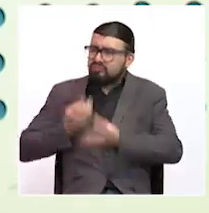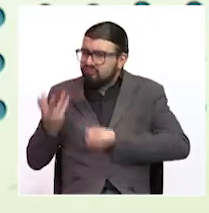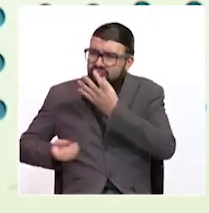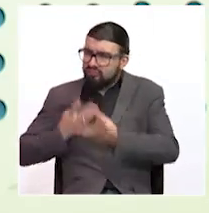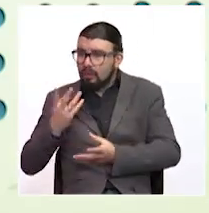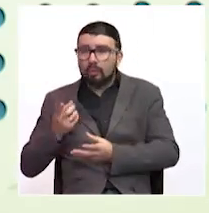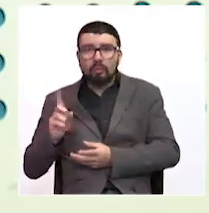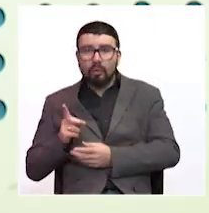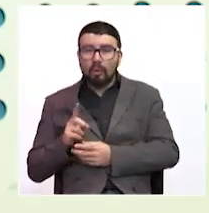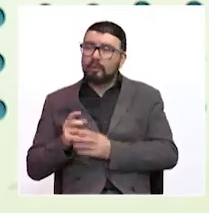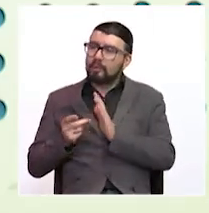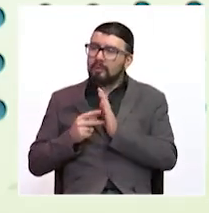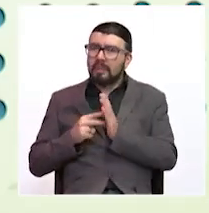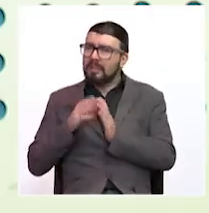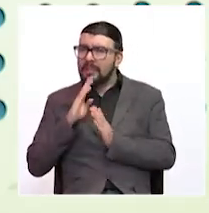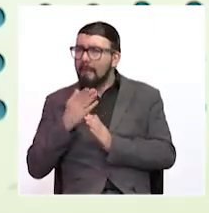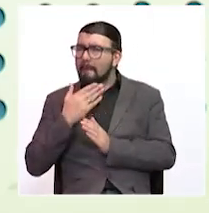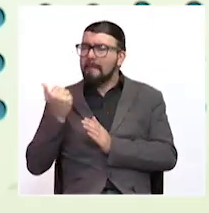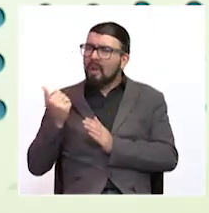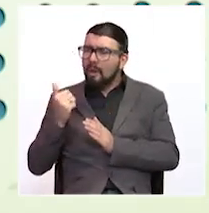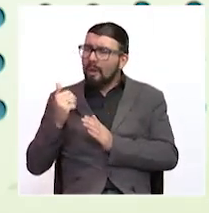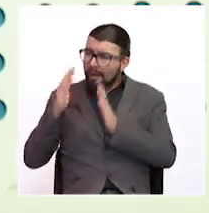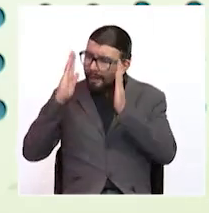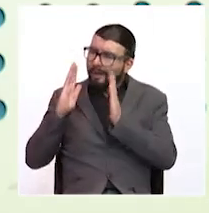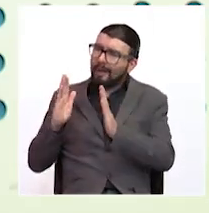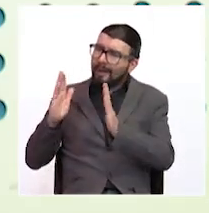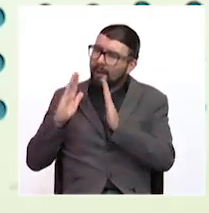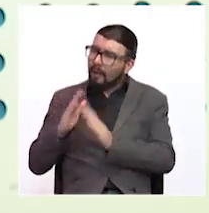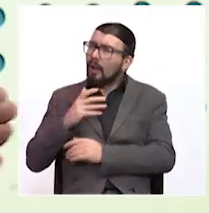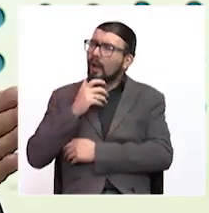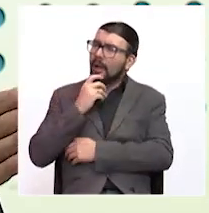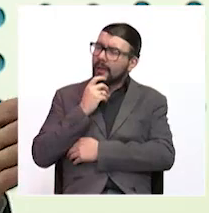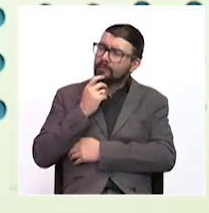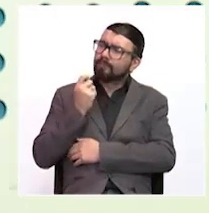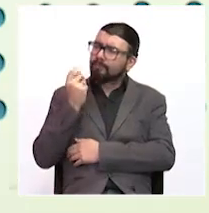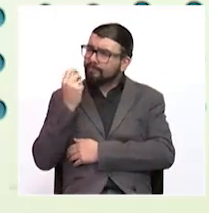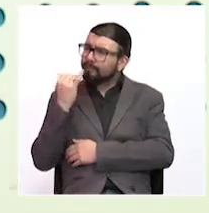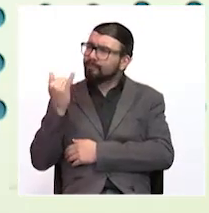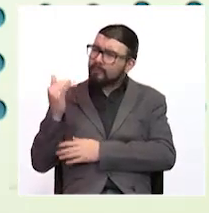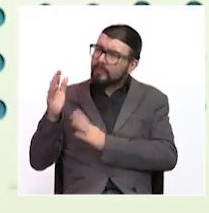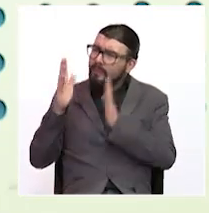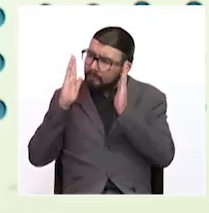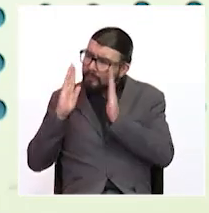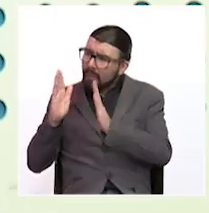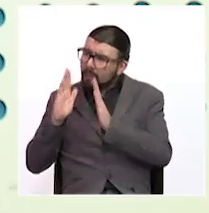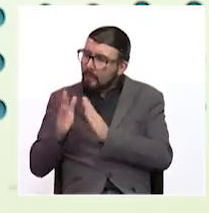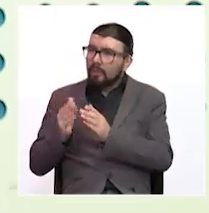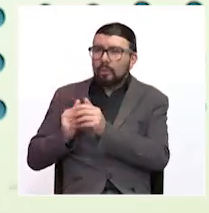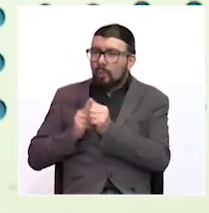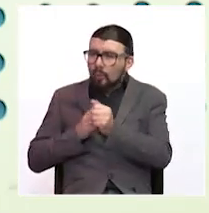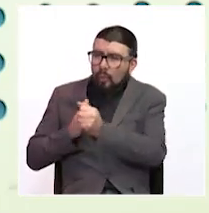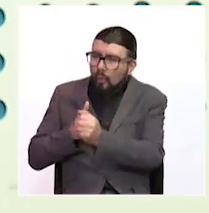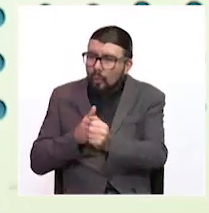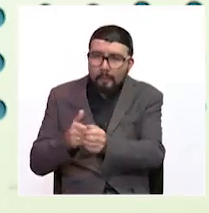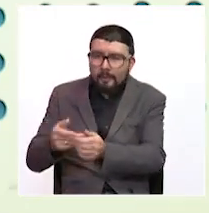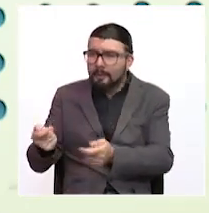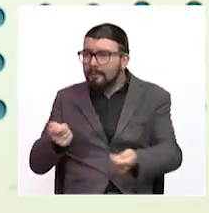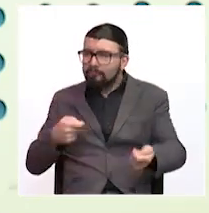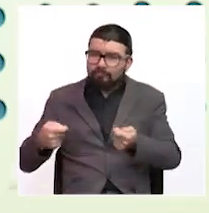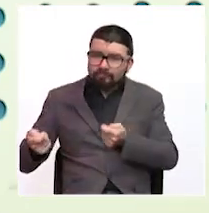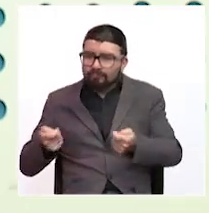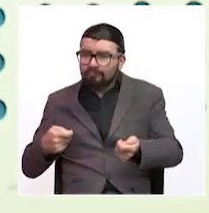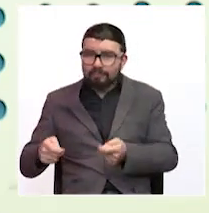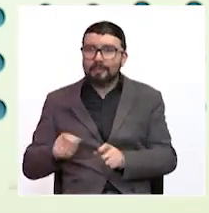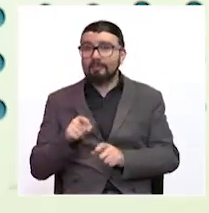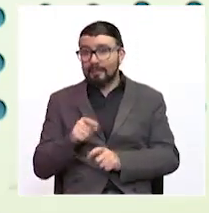escucha a través de micro gestos y micro movimientos la que direcciona la comunicación pues bien